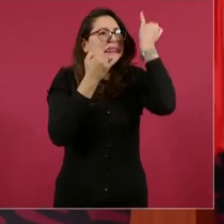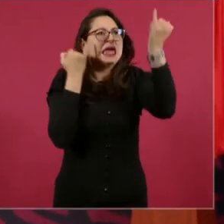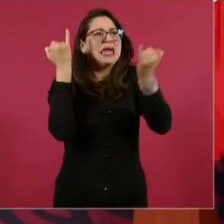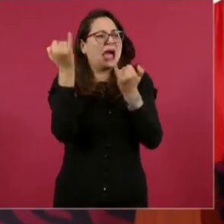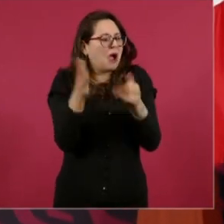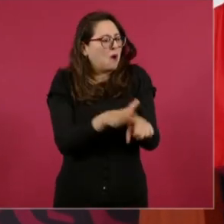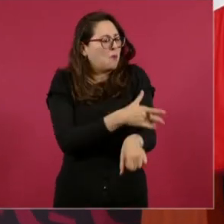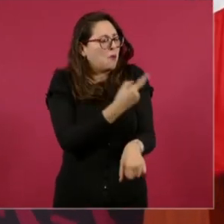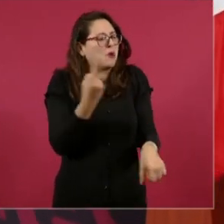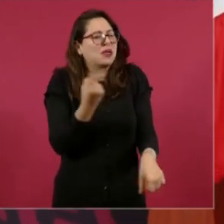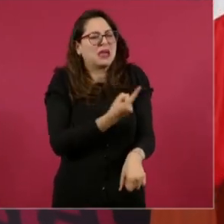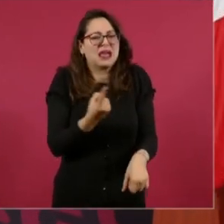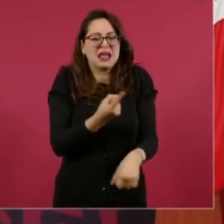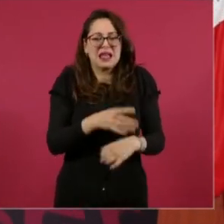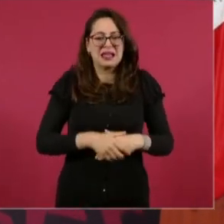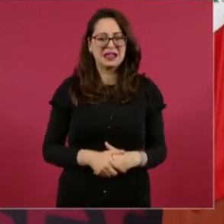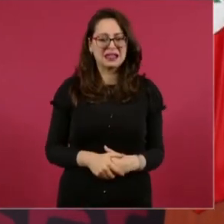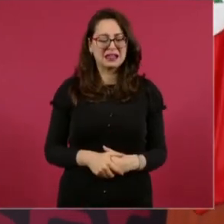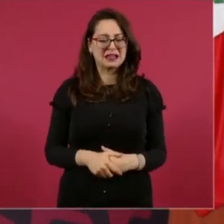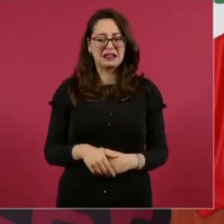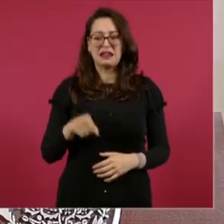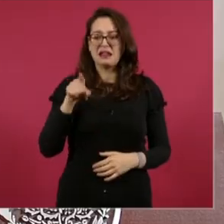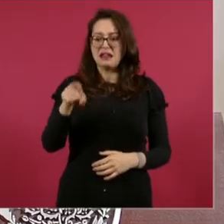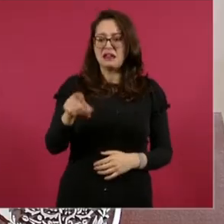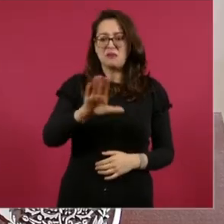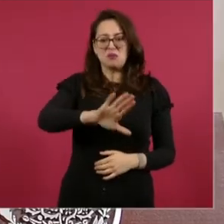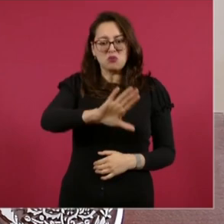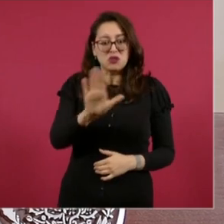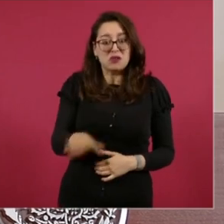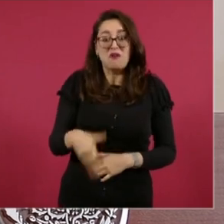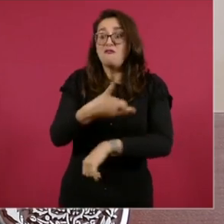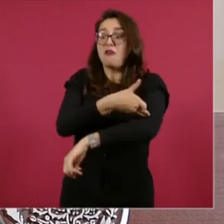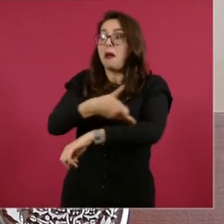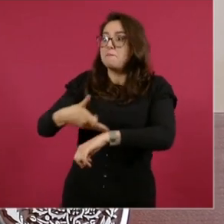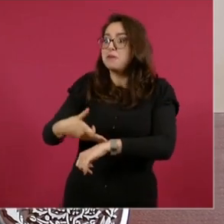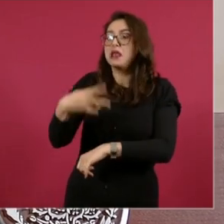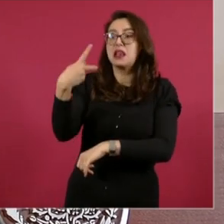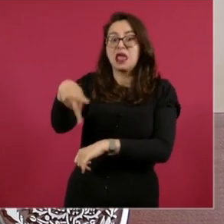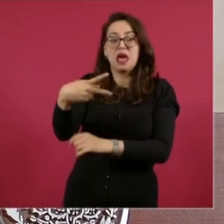hecho. Su familia dijo que fue un accidente,